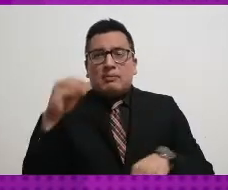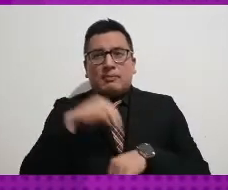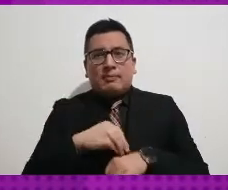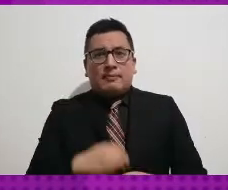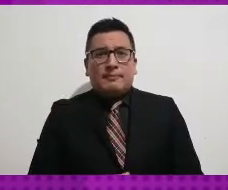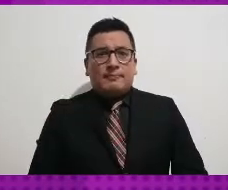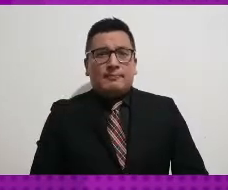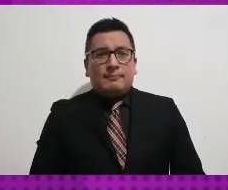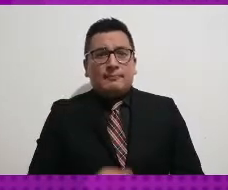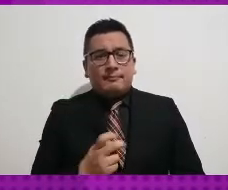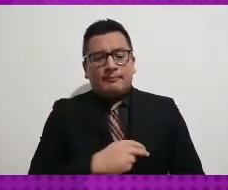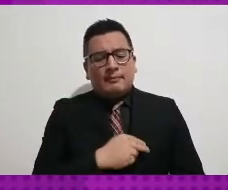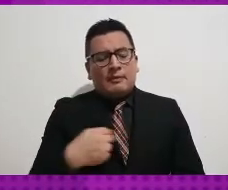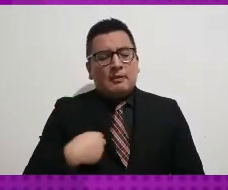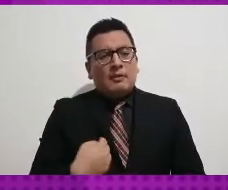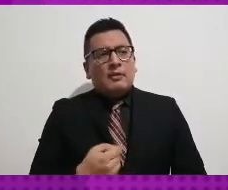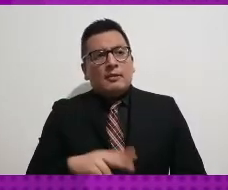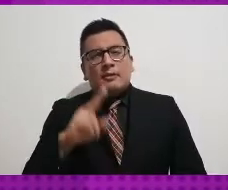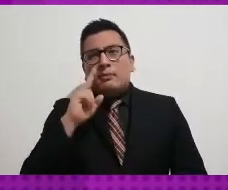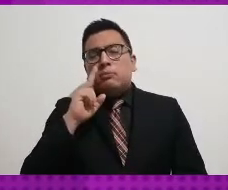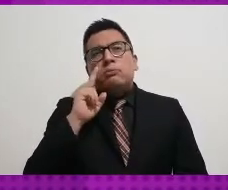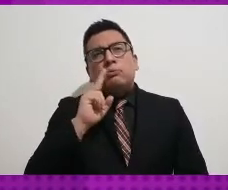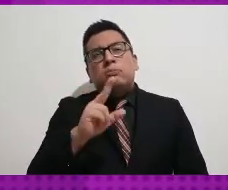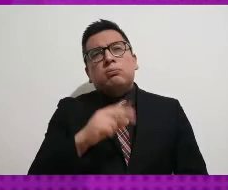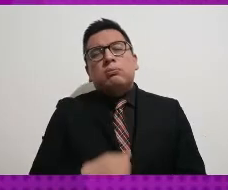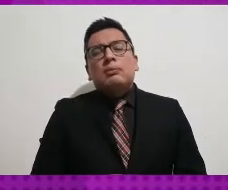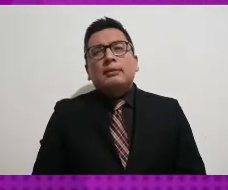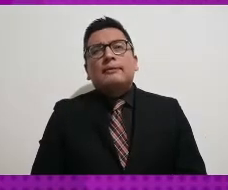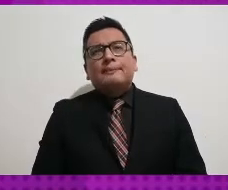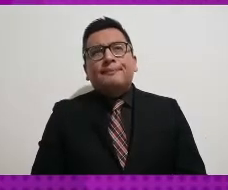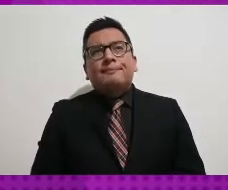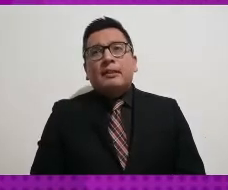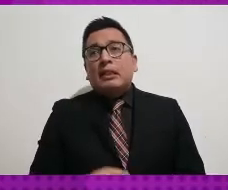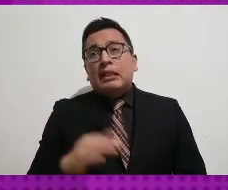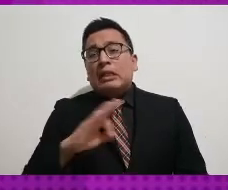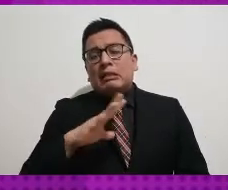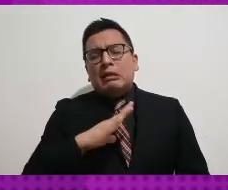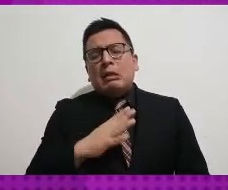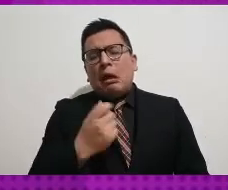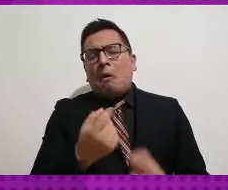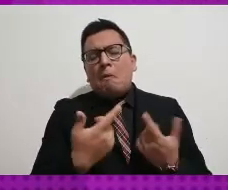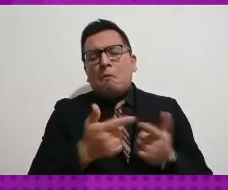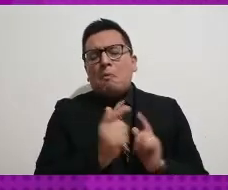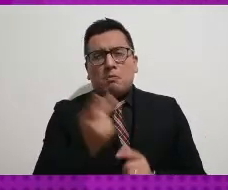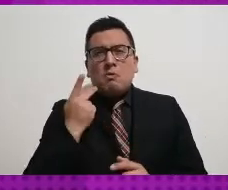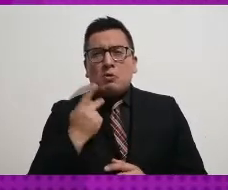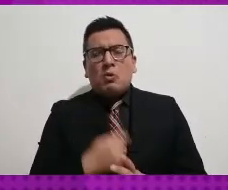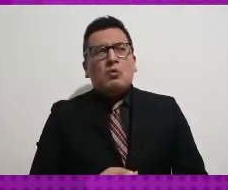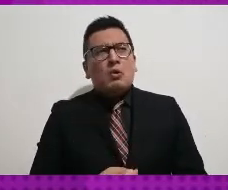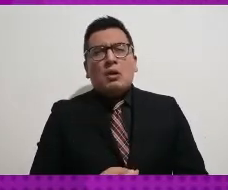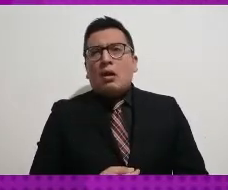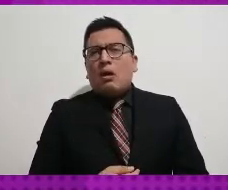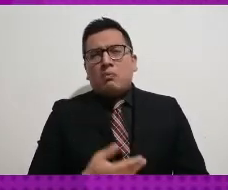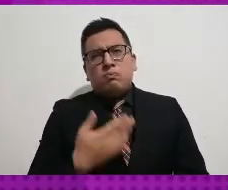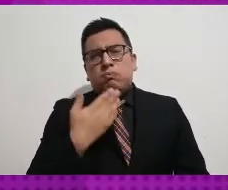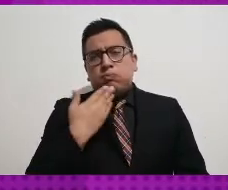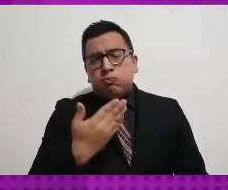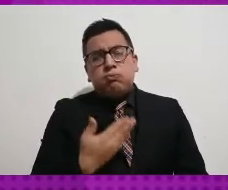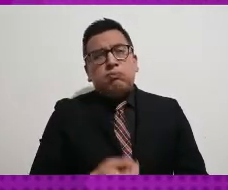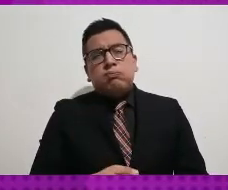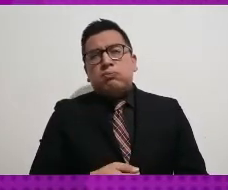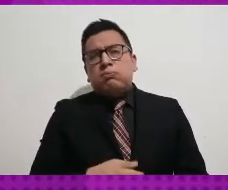¿Cuál es nuestra experiencia? Bueno, en algunas ocasiones, si usted me lo permite, habrá partidos políticos que cumplen con